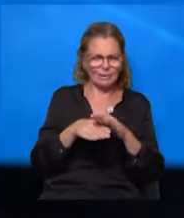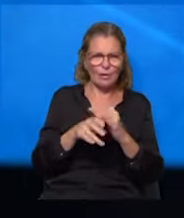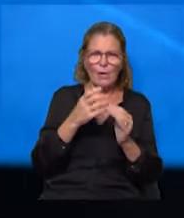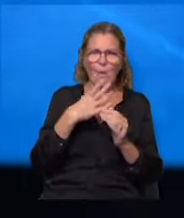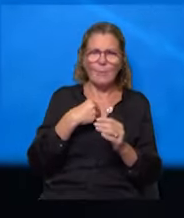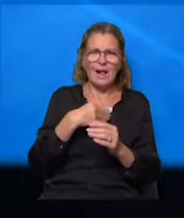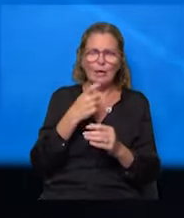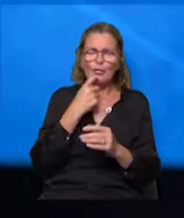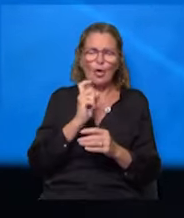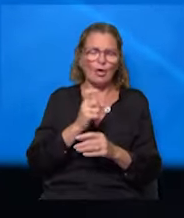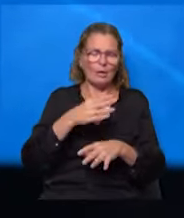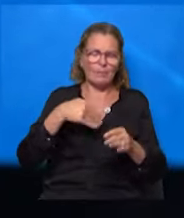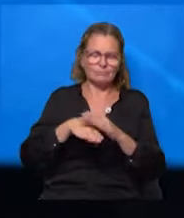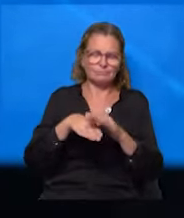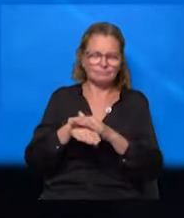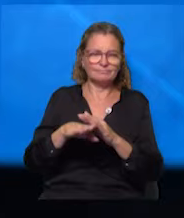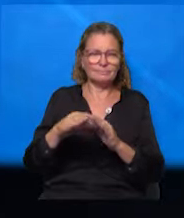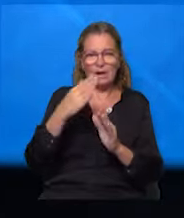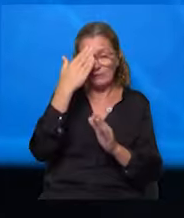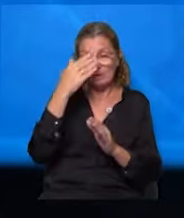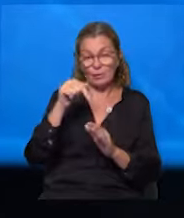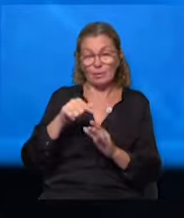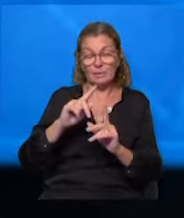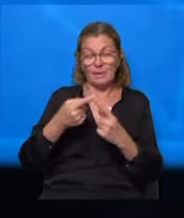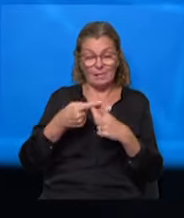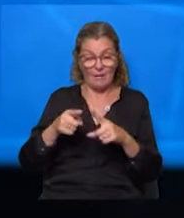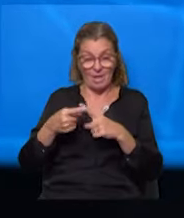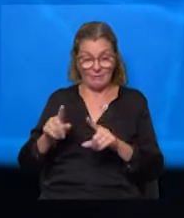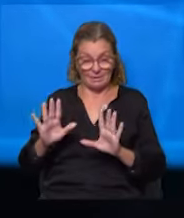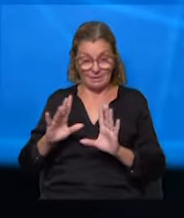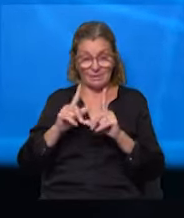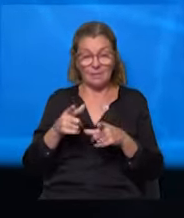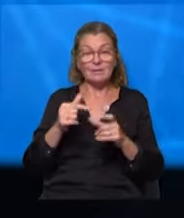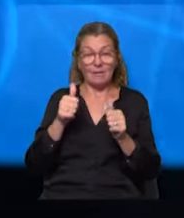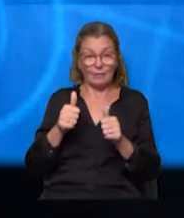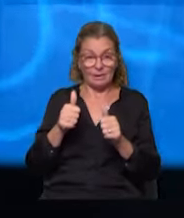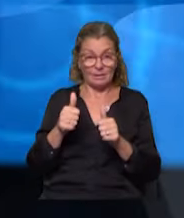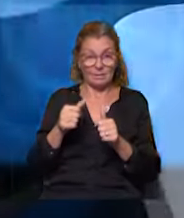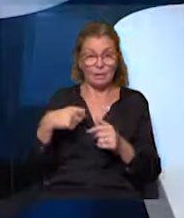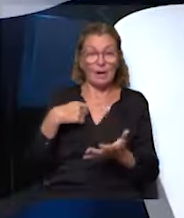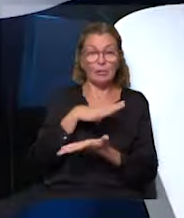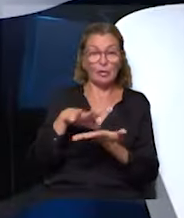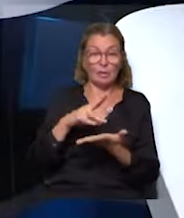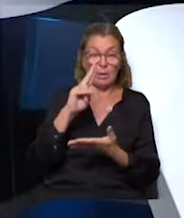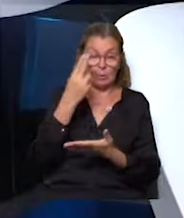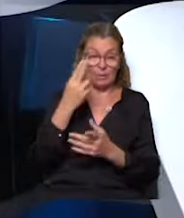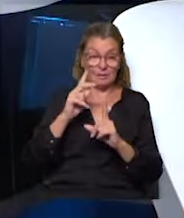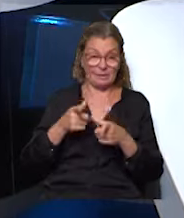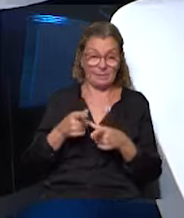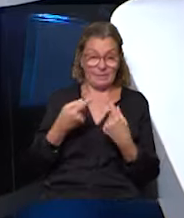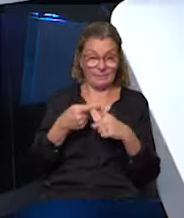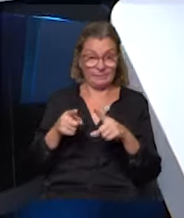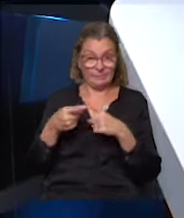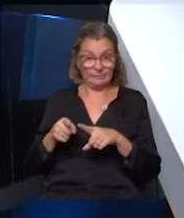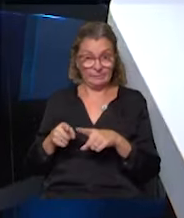colorados anarquistas bueno el frente de hoy sigue siendo diverso y está bien que lo sea porque la sociedad uruguaya es